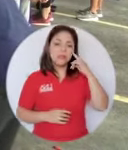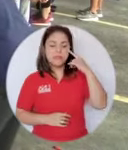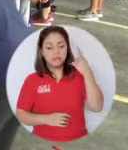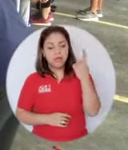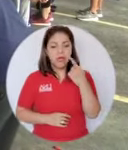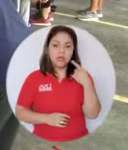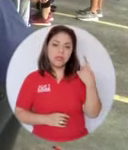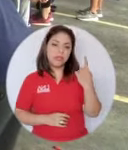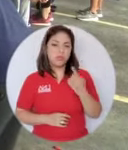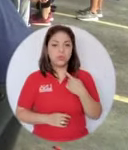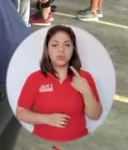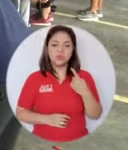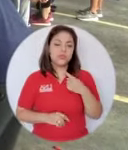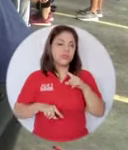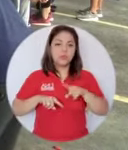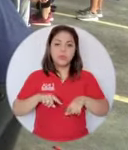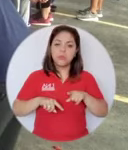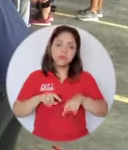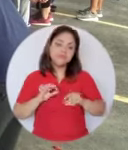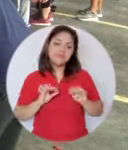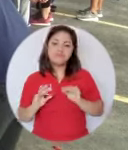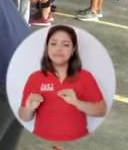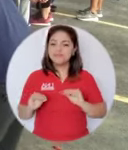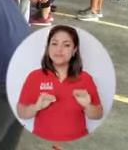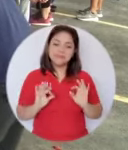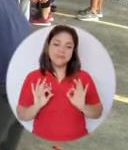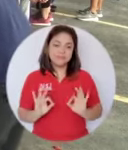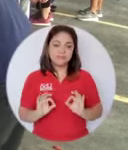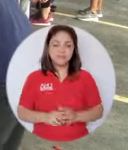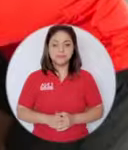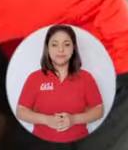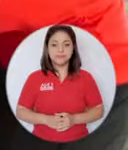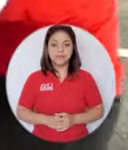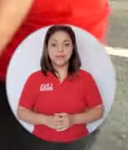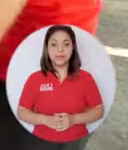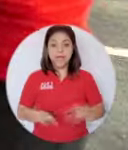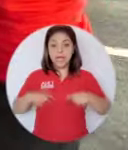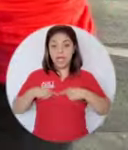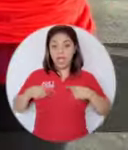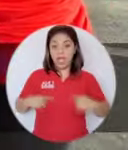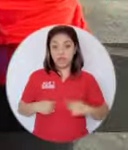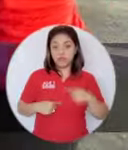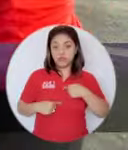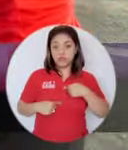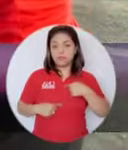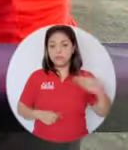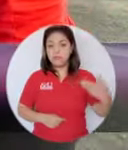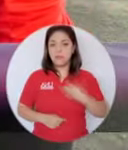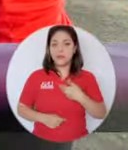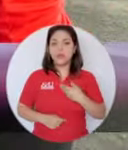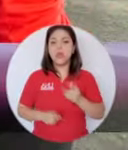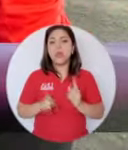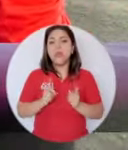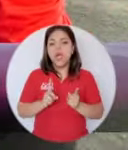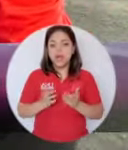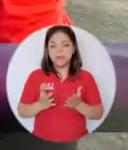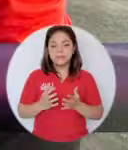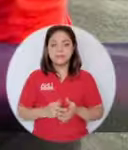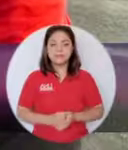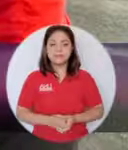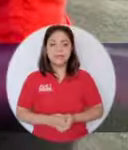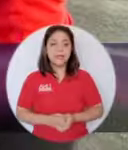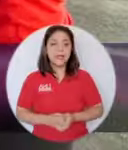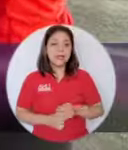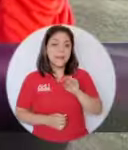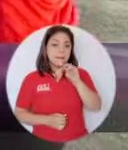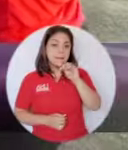sintomatología como mareos o incapacidad de hacer las actividades diarias. A nivel cardíaco, la principal secuela que se ha encontrado en este